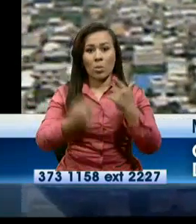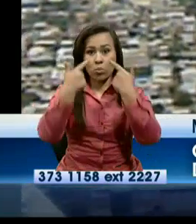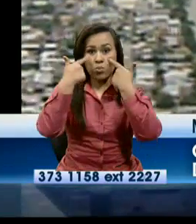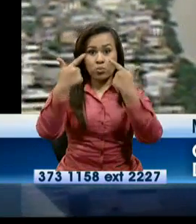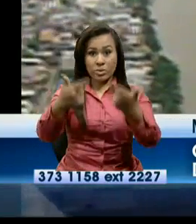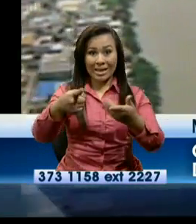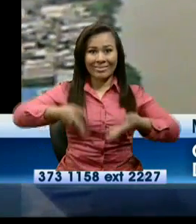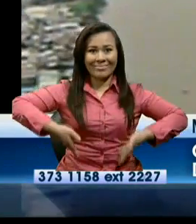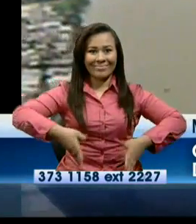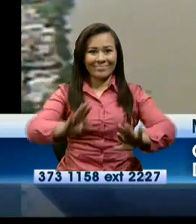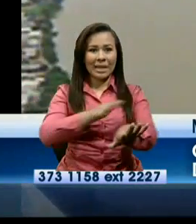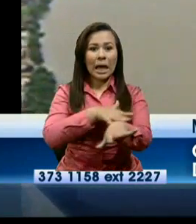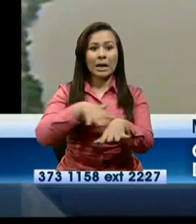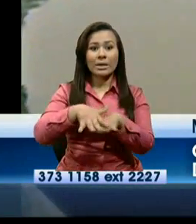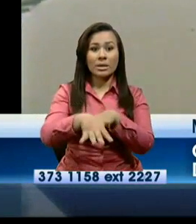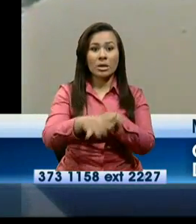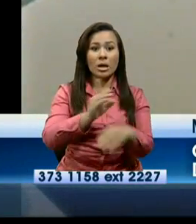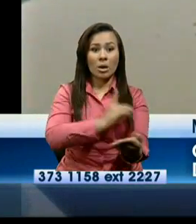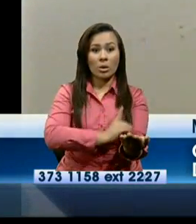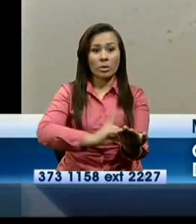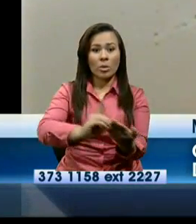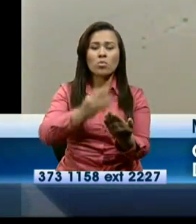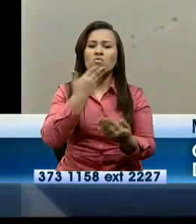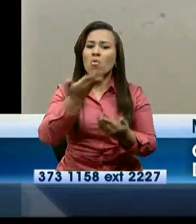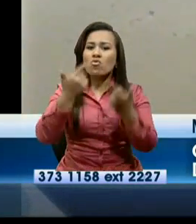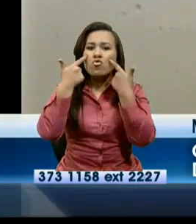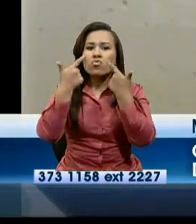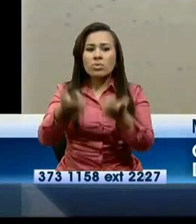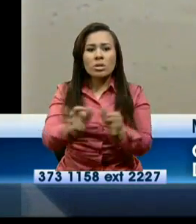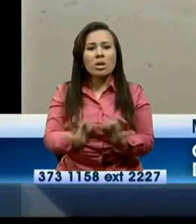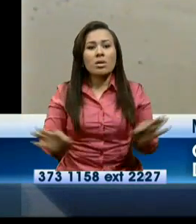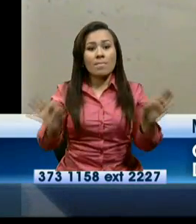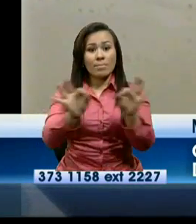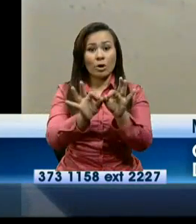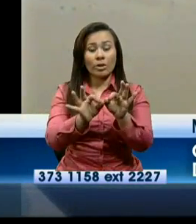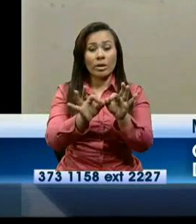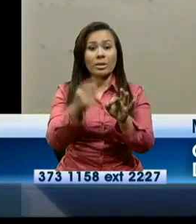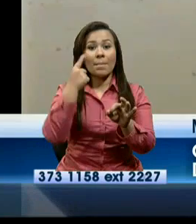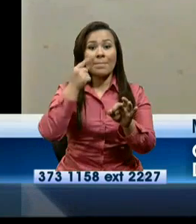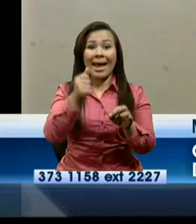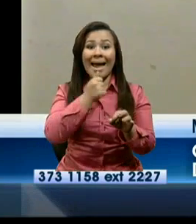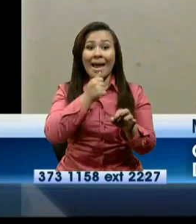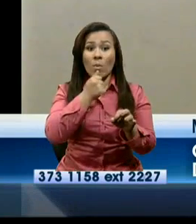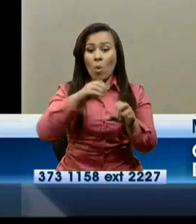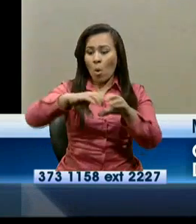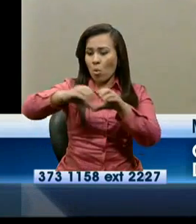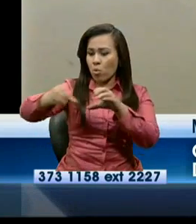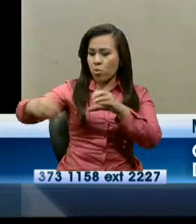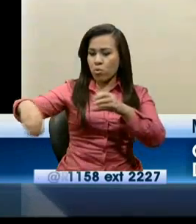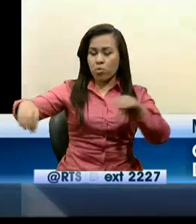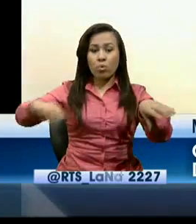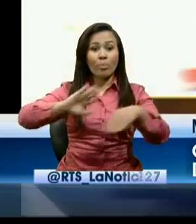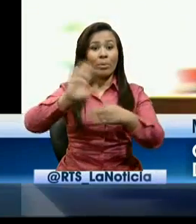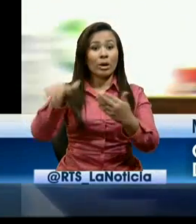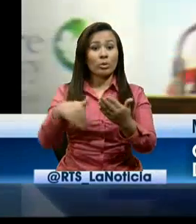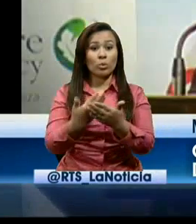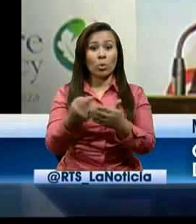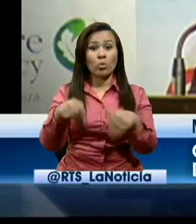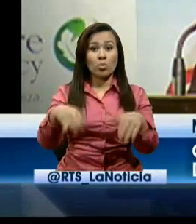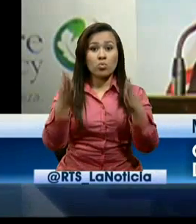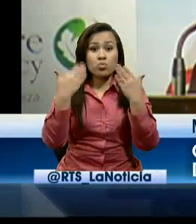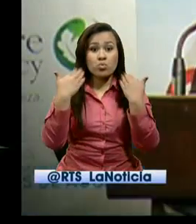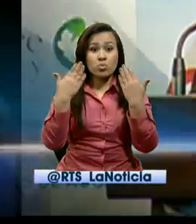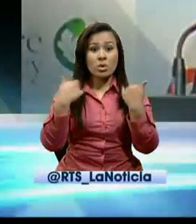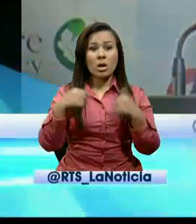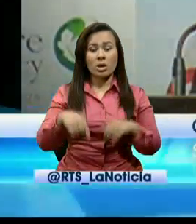plan de conservación de la cuenca del río Daule, vital para el abastecimiento de agua en el puerto principal. La